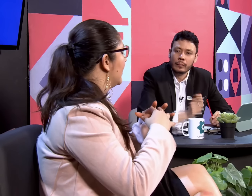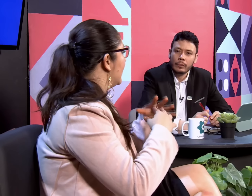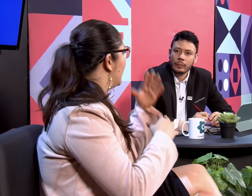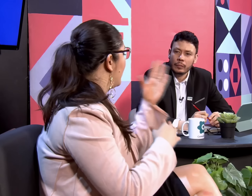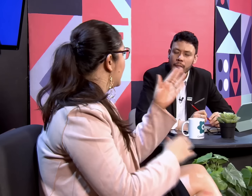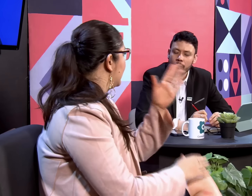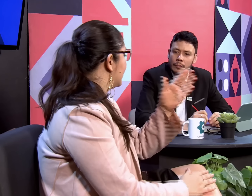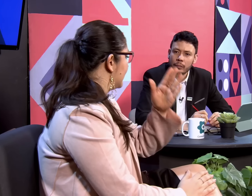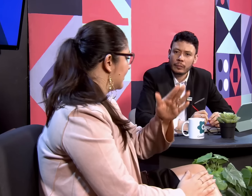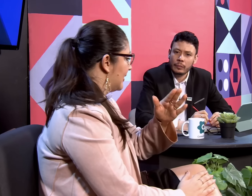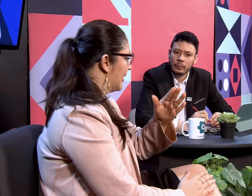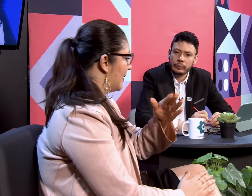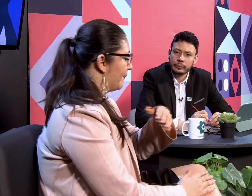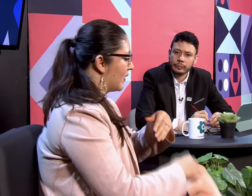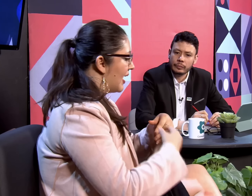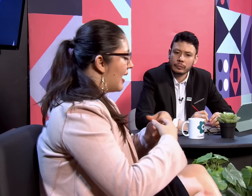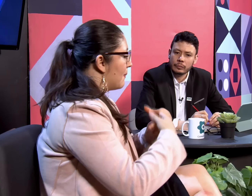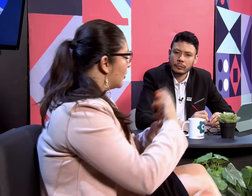las diferentes